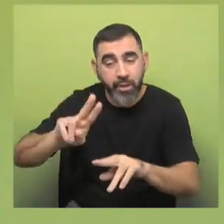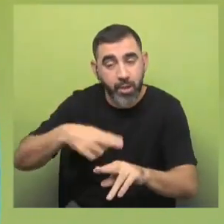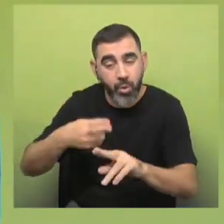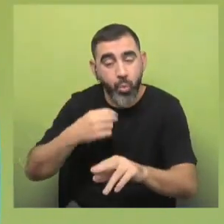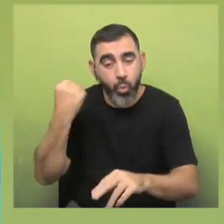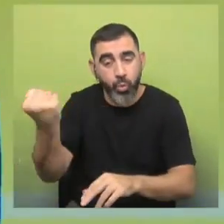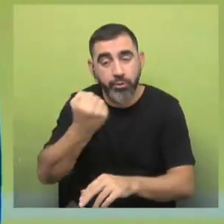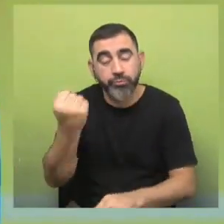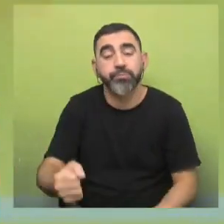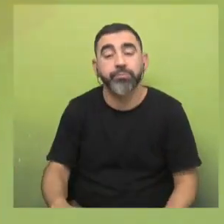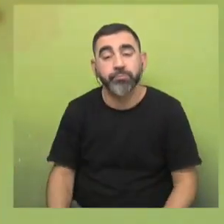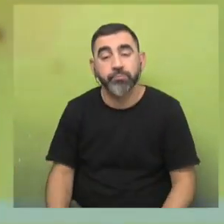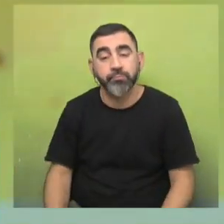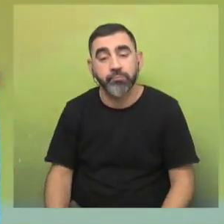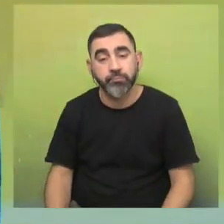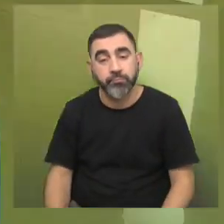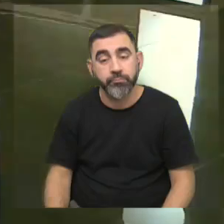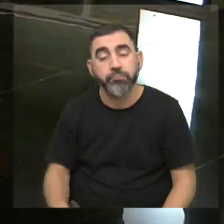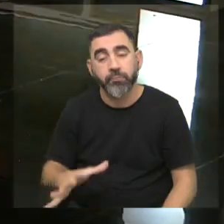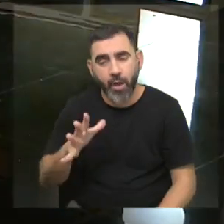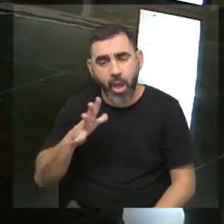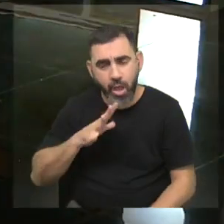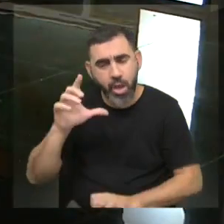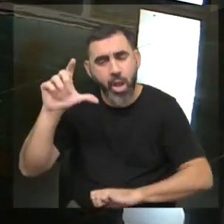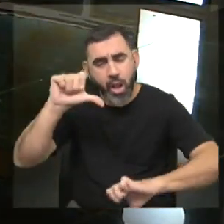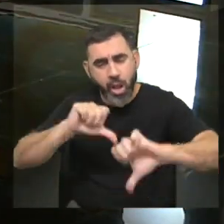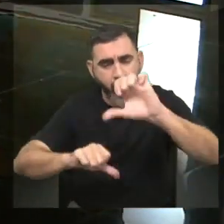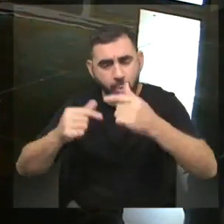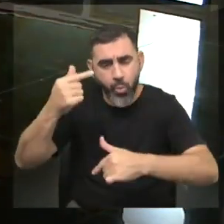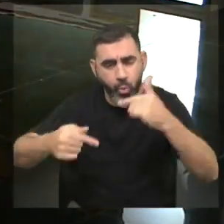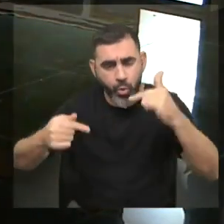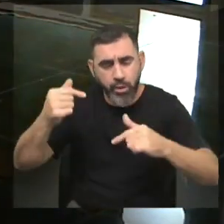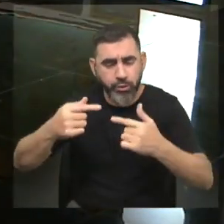También hay 10 fotografías históricas acompañadas por reseñas que les dan contexto.